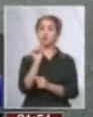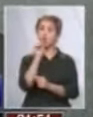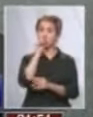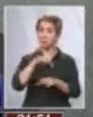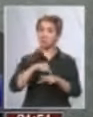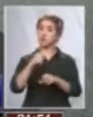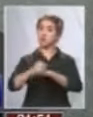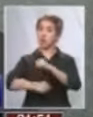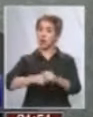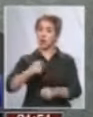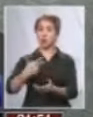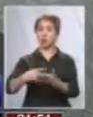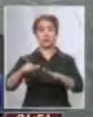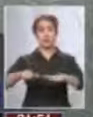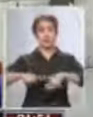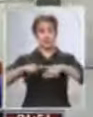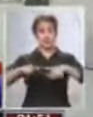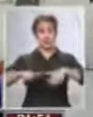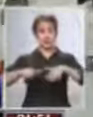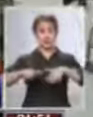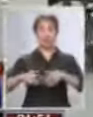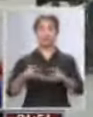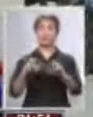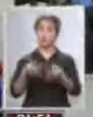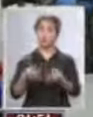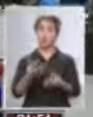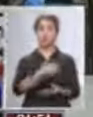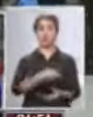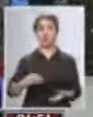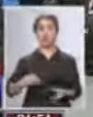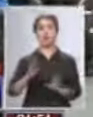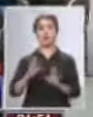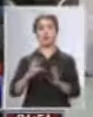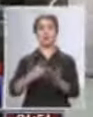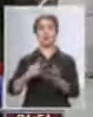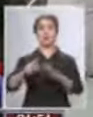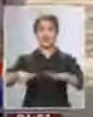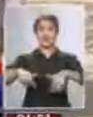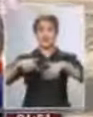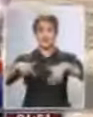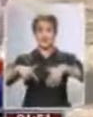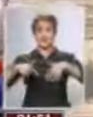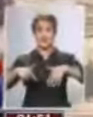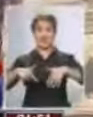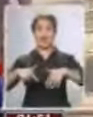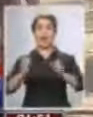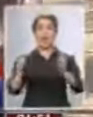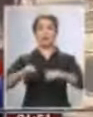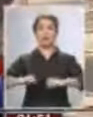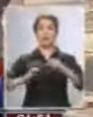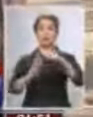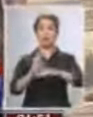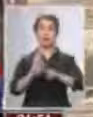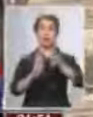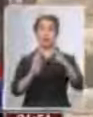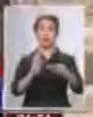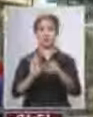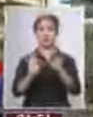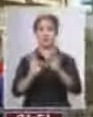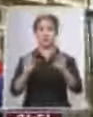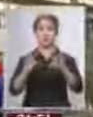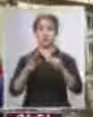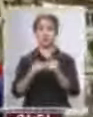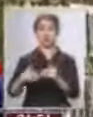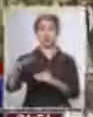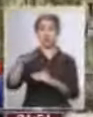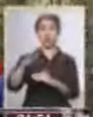el año 2016. Justamente el gobierno espera que para 2017 estén aprobados los proyectos de la reforma a la educación